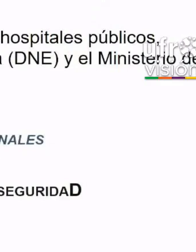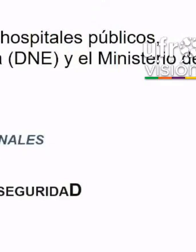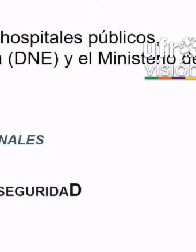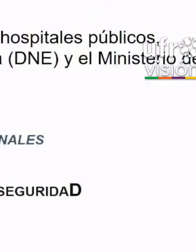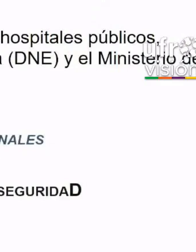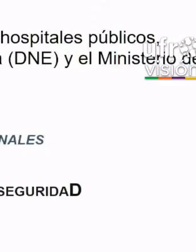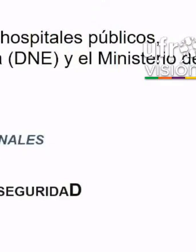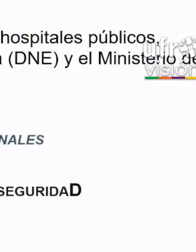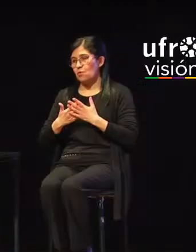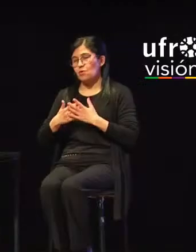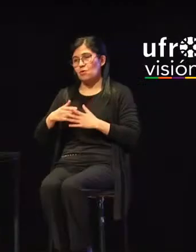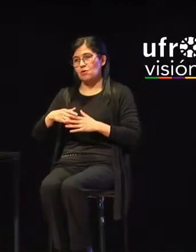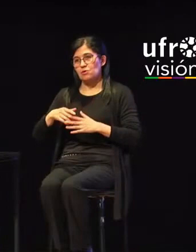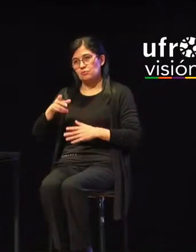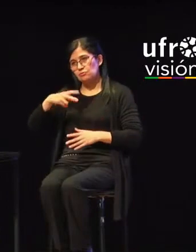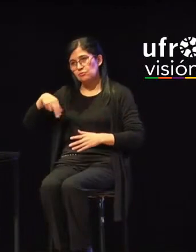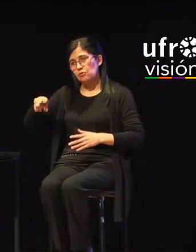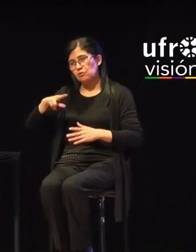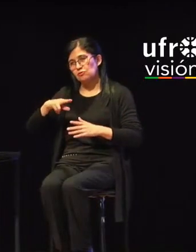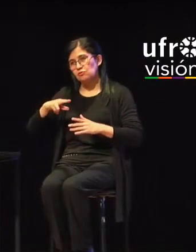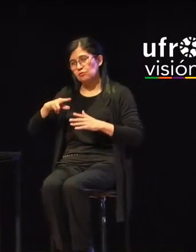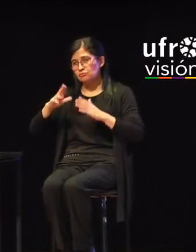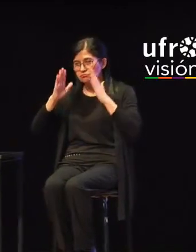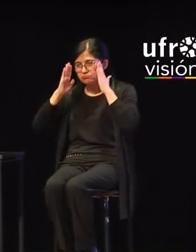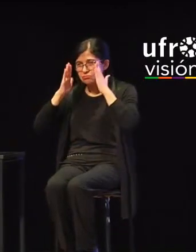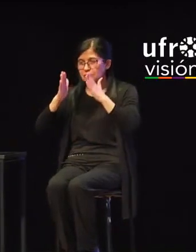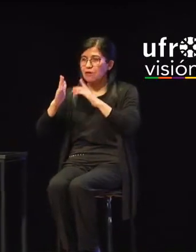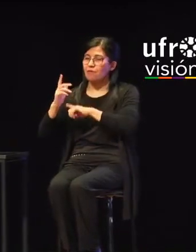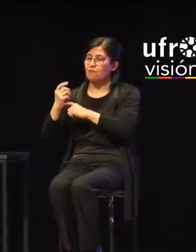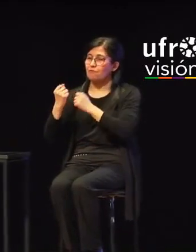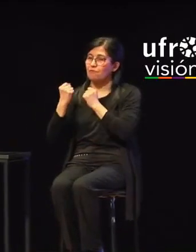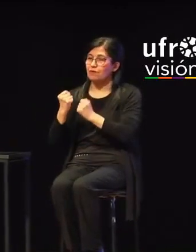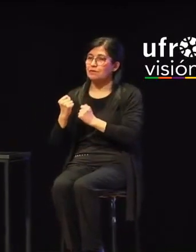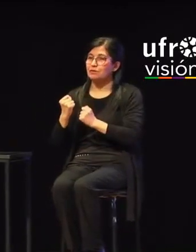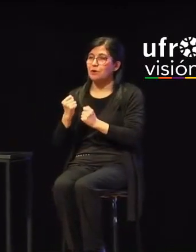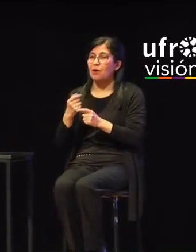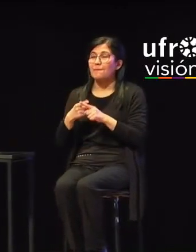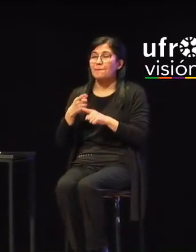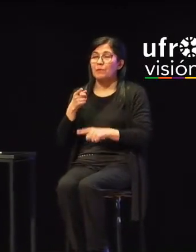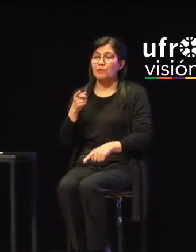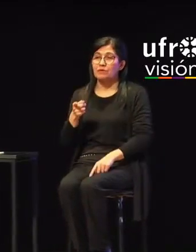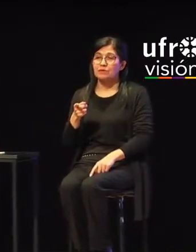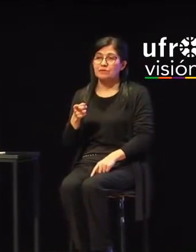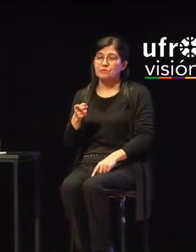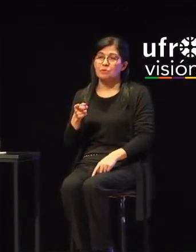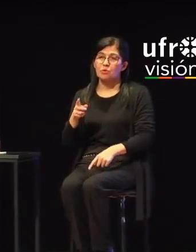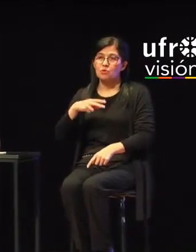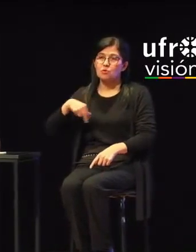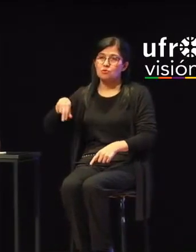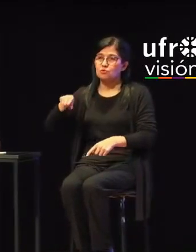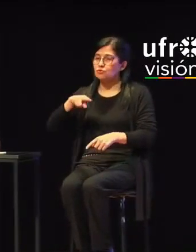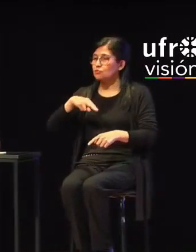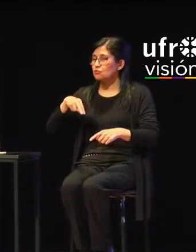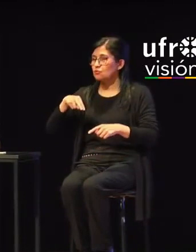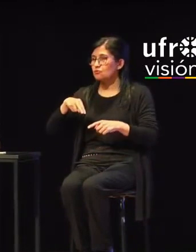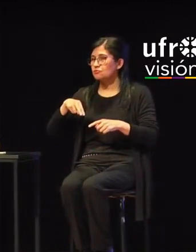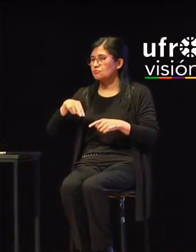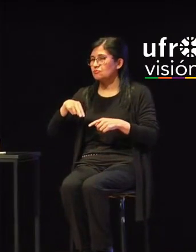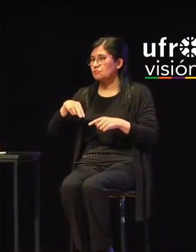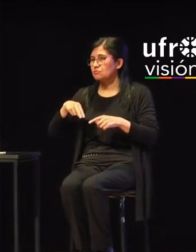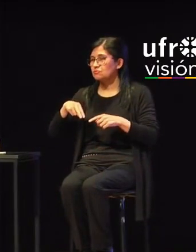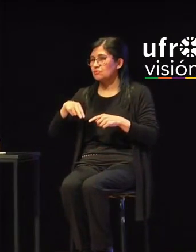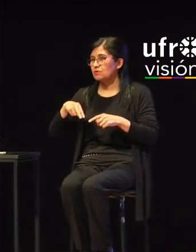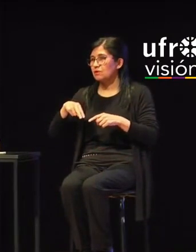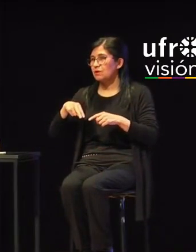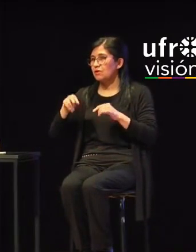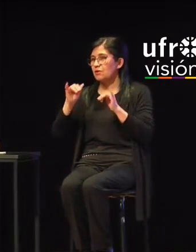nos reconoció cómo atendíamos, el esfuerzo, etc. Por lo tanto, estamos justo así como en